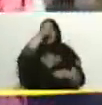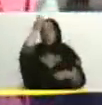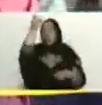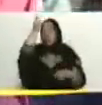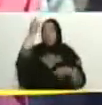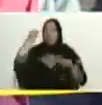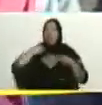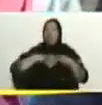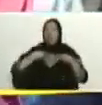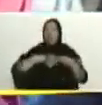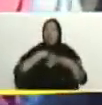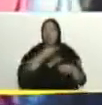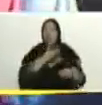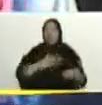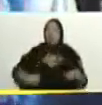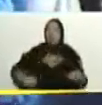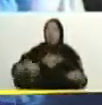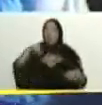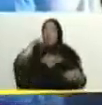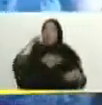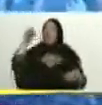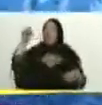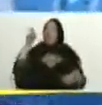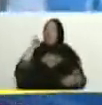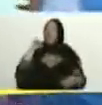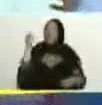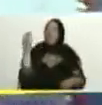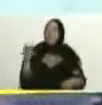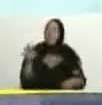¡Que viva Diosdado, carajo!